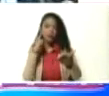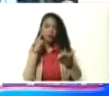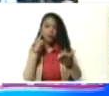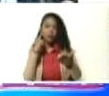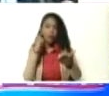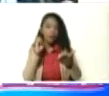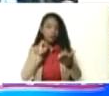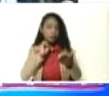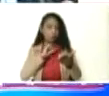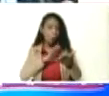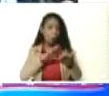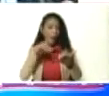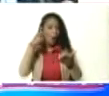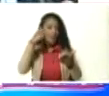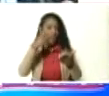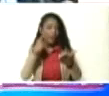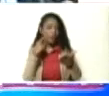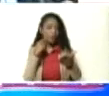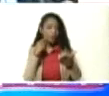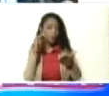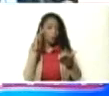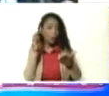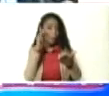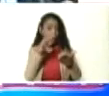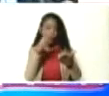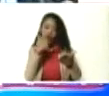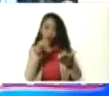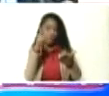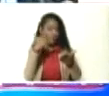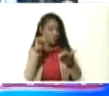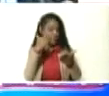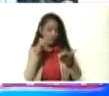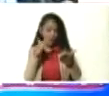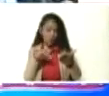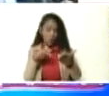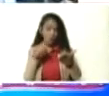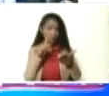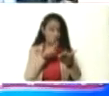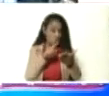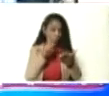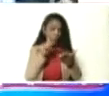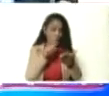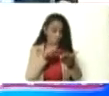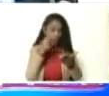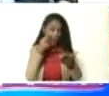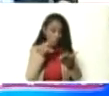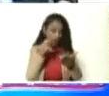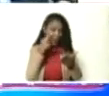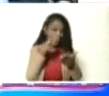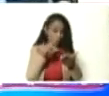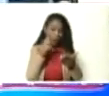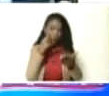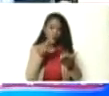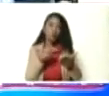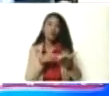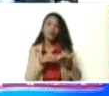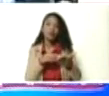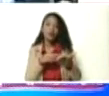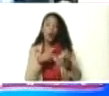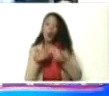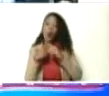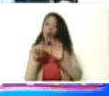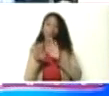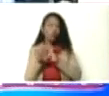las historias, los videos, pues, tú empiezas a darle, te interesa uno, te metes, lo ves, pan, te le metes. Es otro